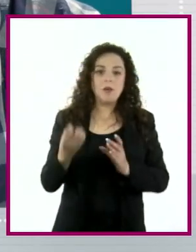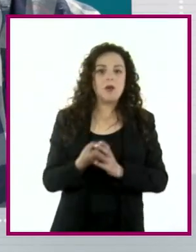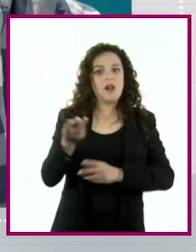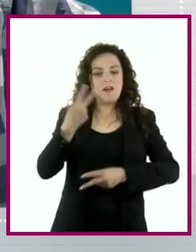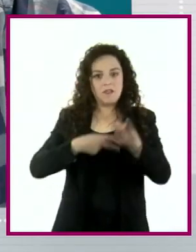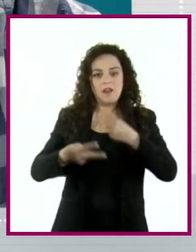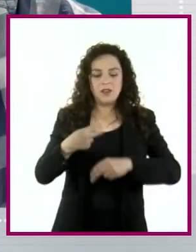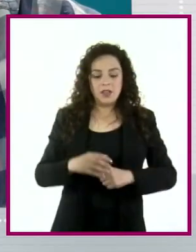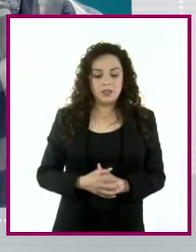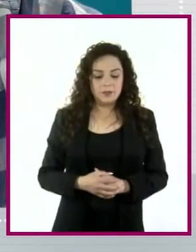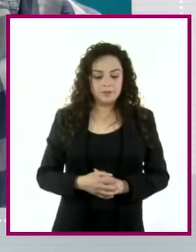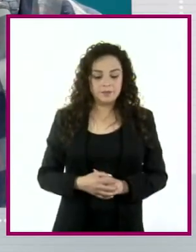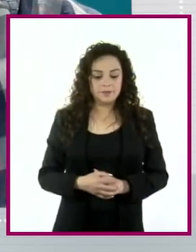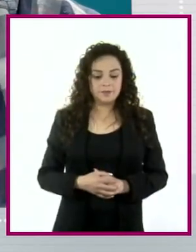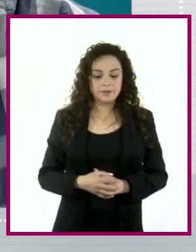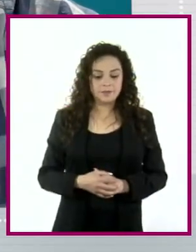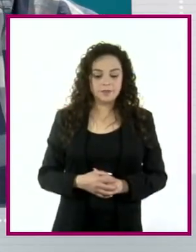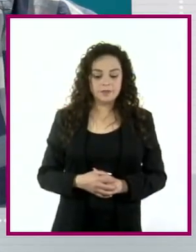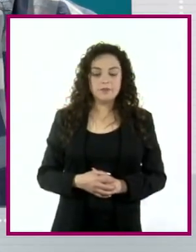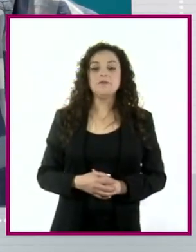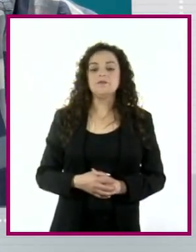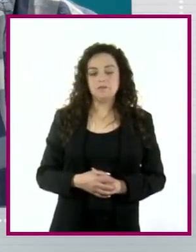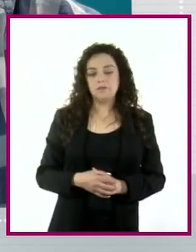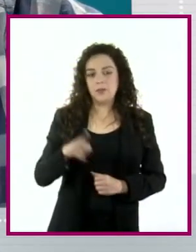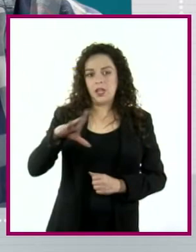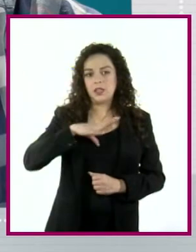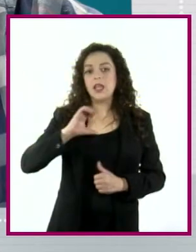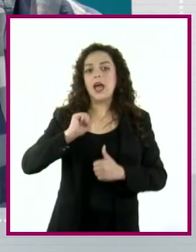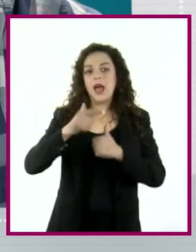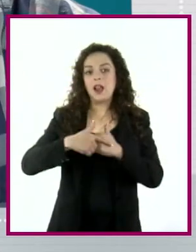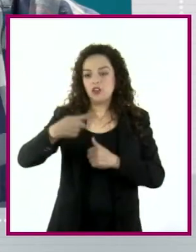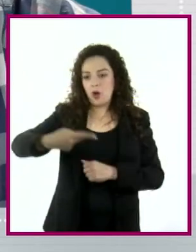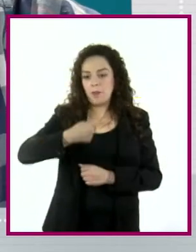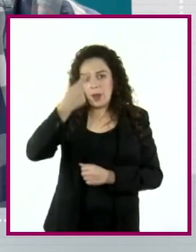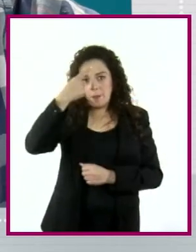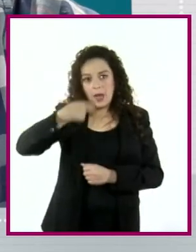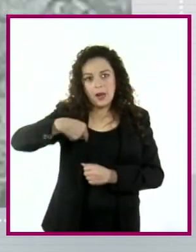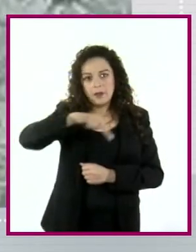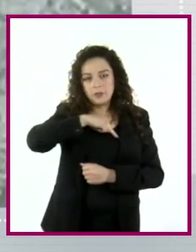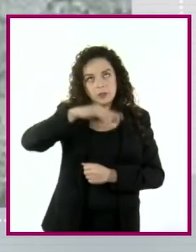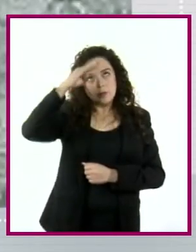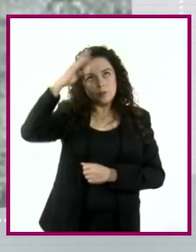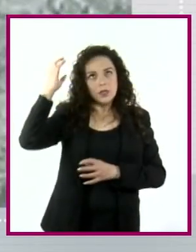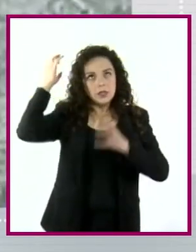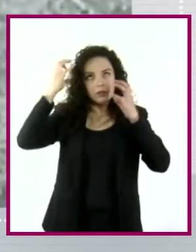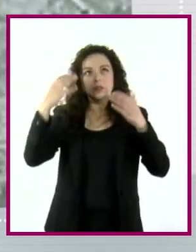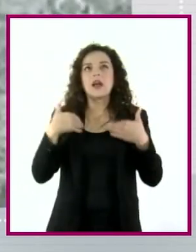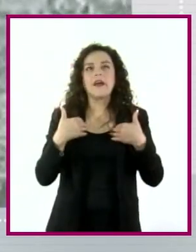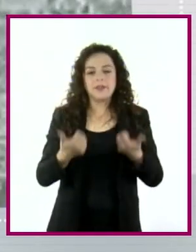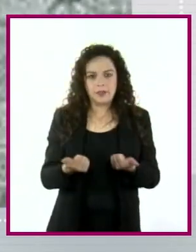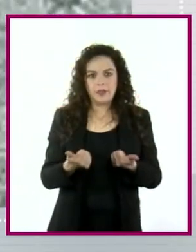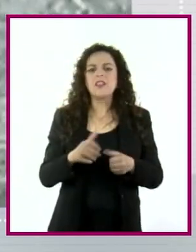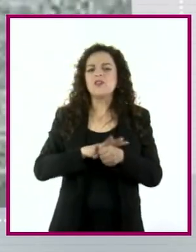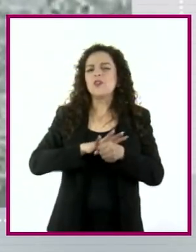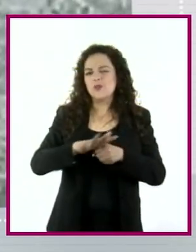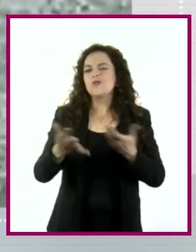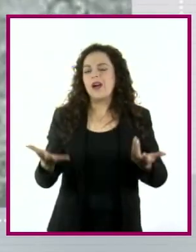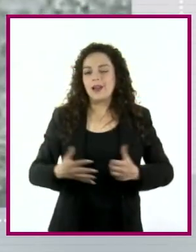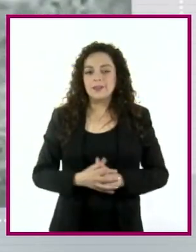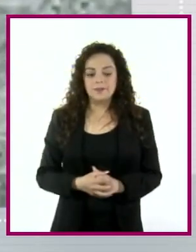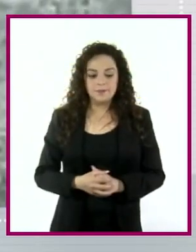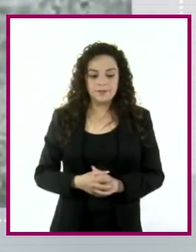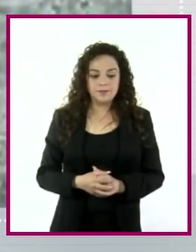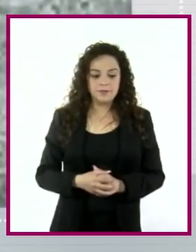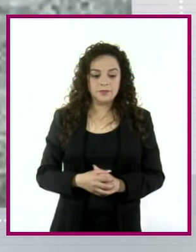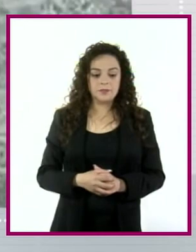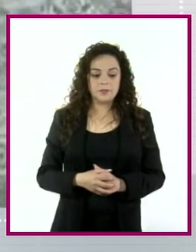si tuvieras que regalarnos una pregunta para meditar, para pensar, ¿cuál sería? sería ¿qué hay de